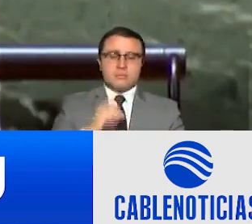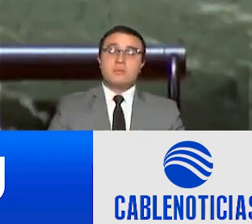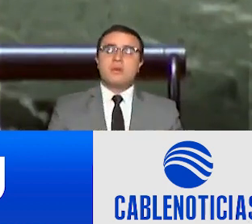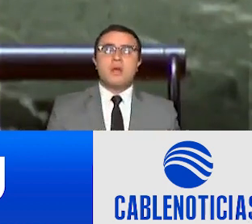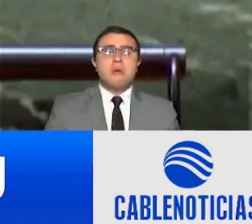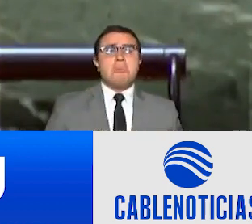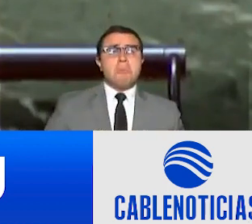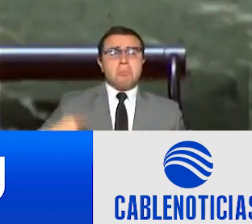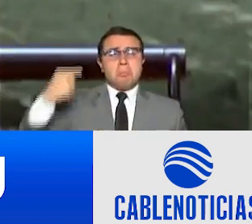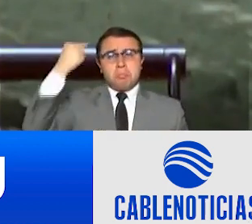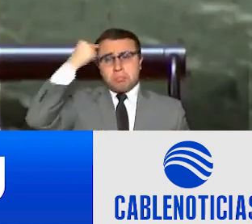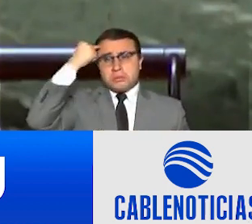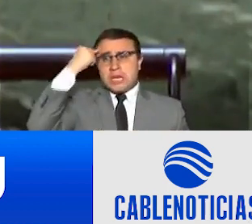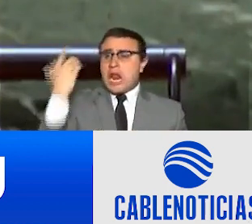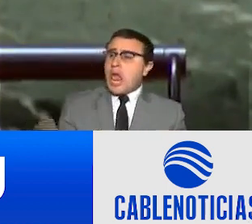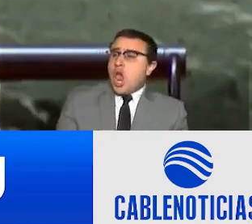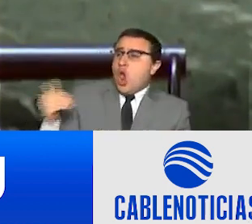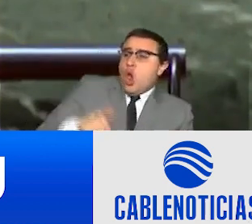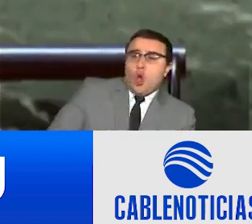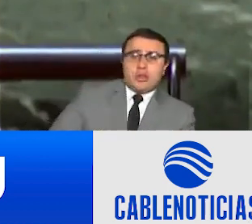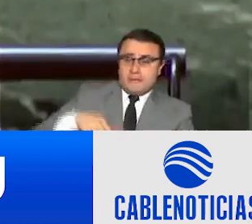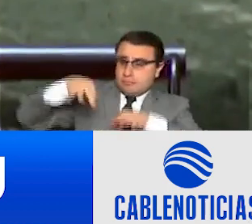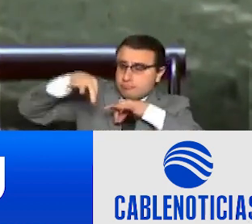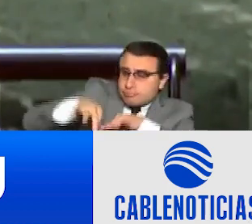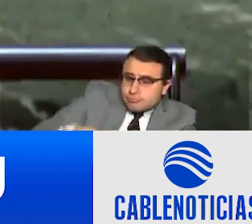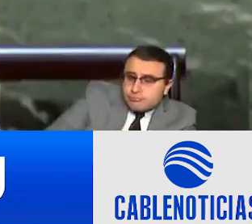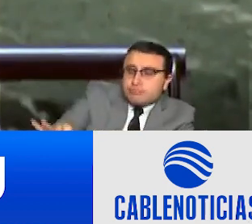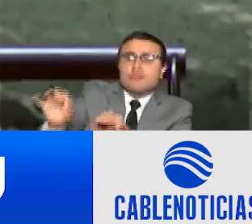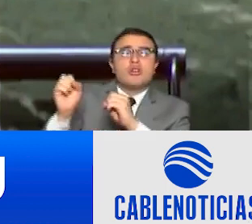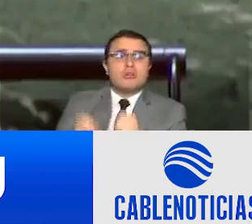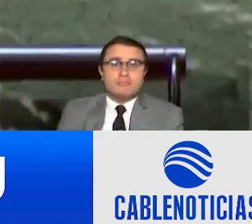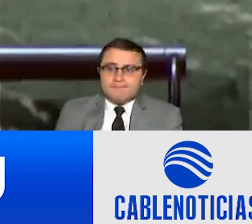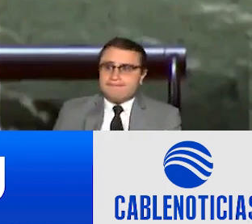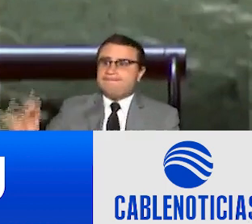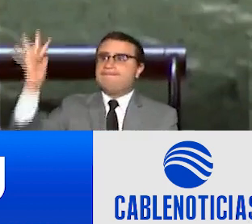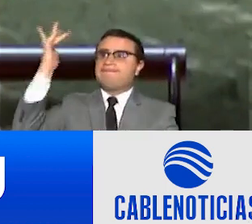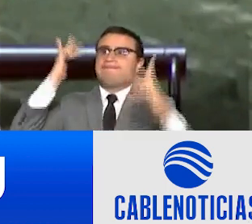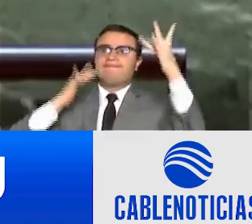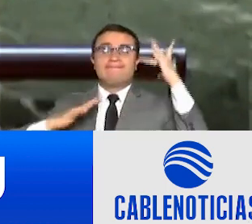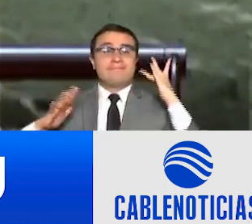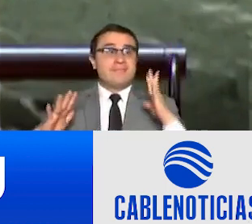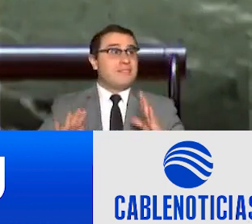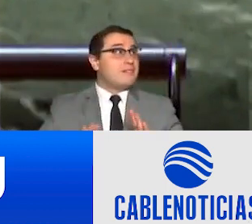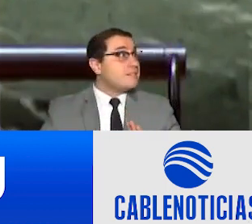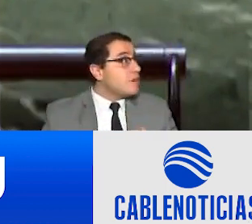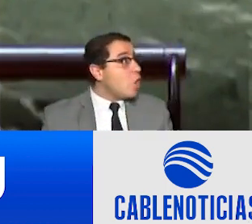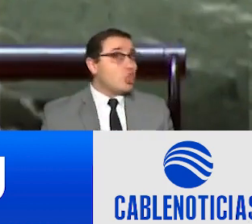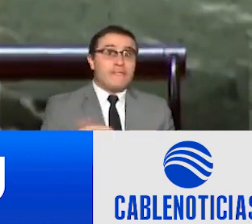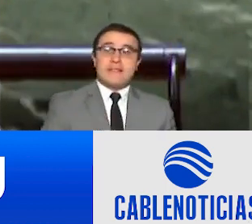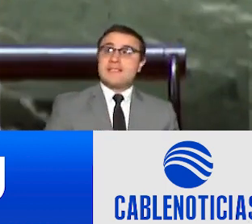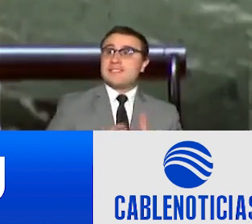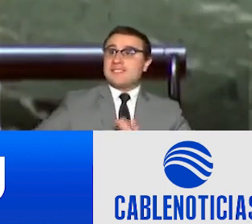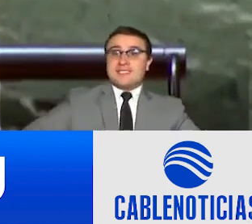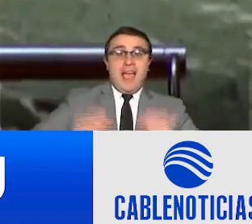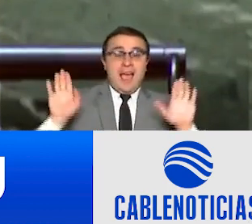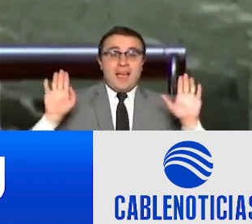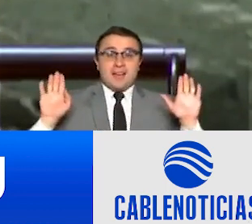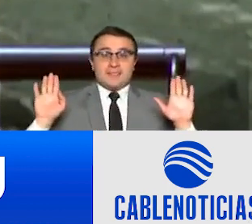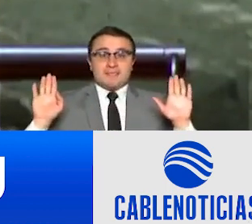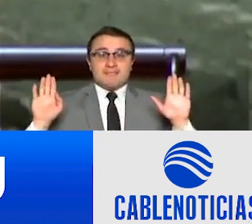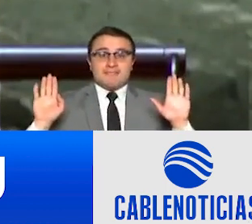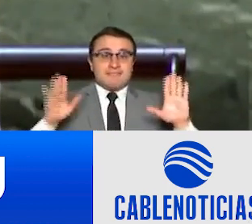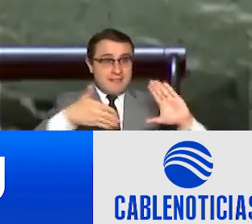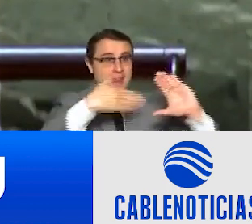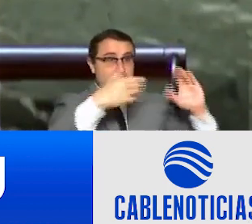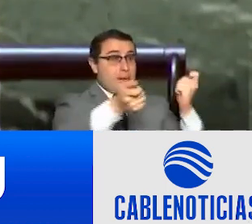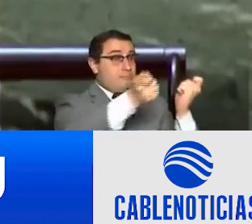con reforestar, que con revitalizar las selvas, se puede superar